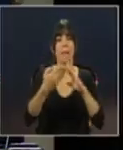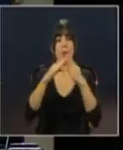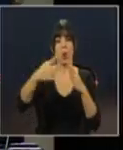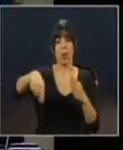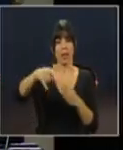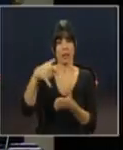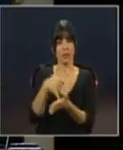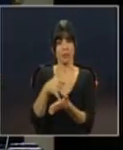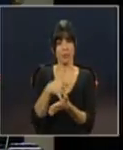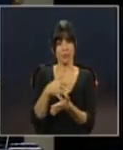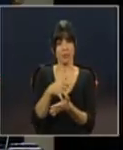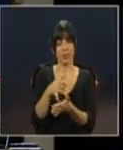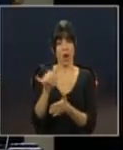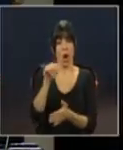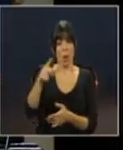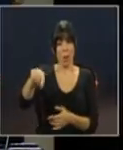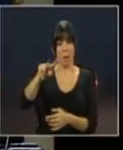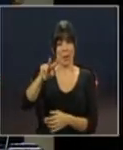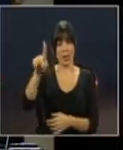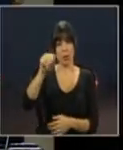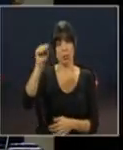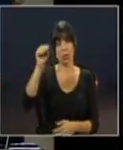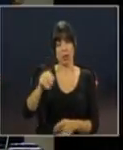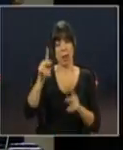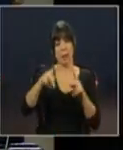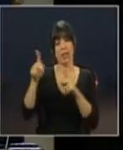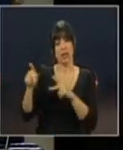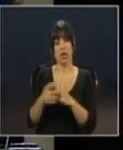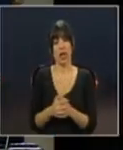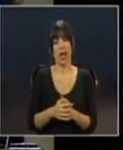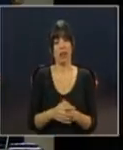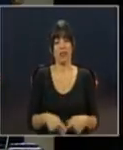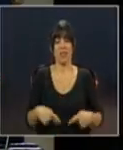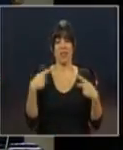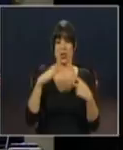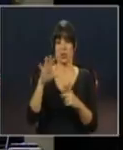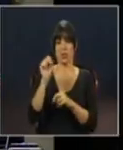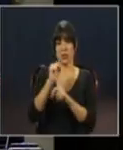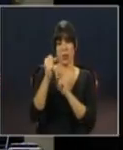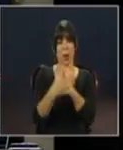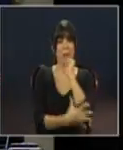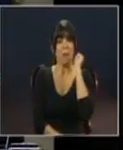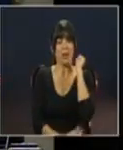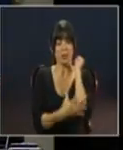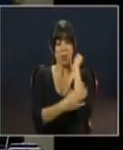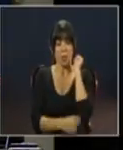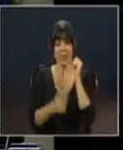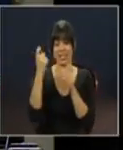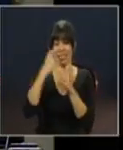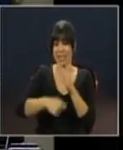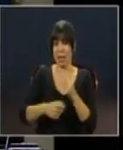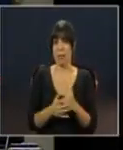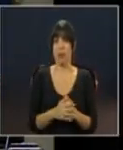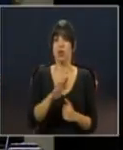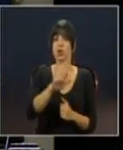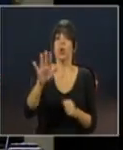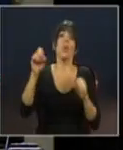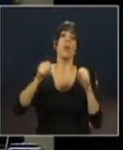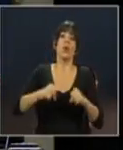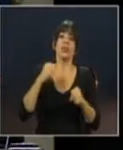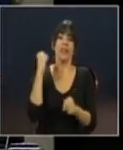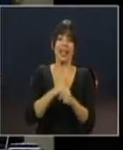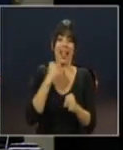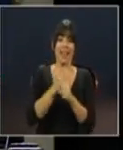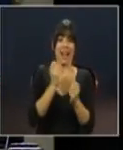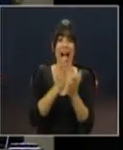vulnerables, como ese 21% de personas que viven en condiciones de pobreza y de pobreza extrema, cuyas posibilidades laborales,